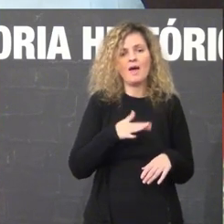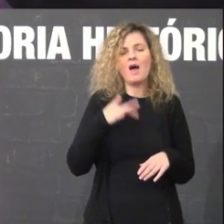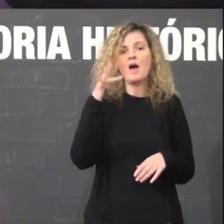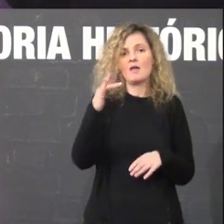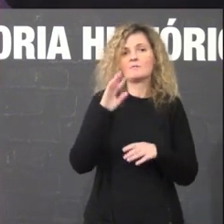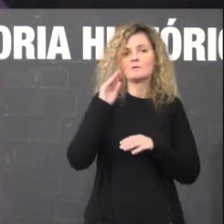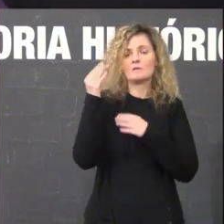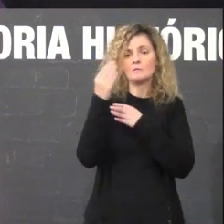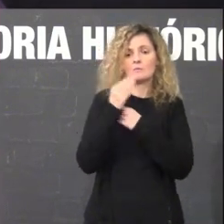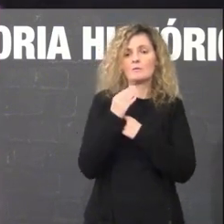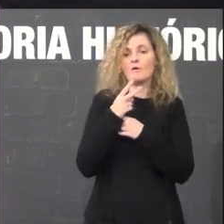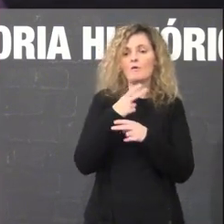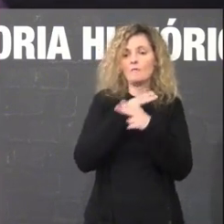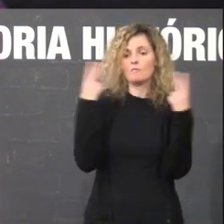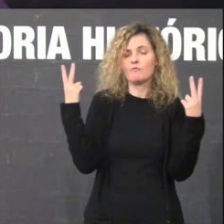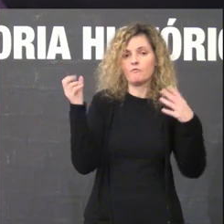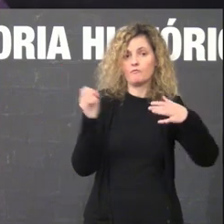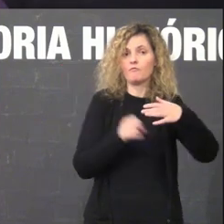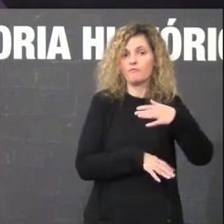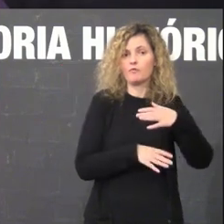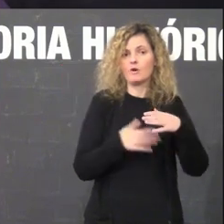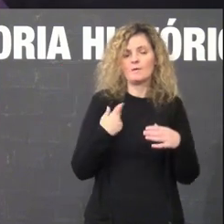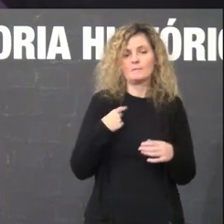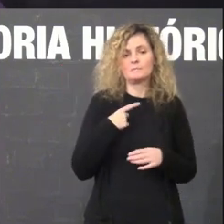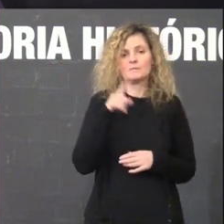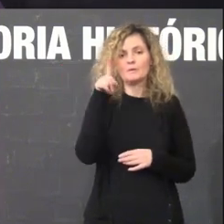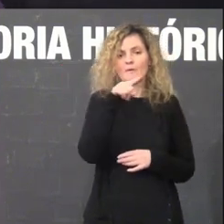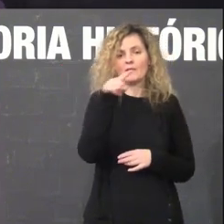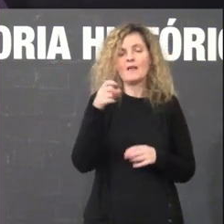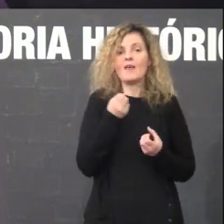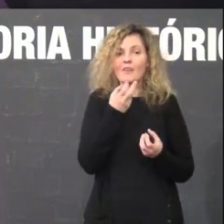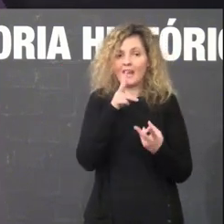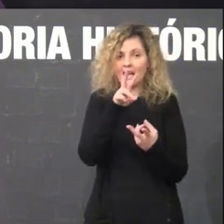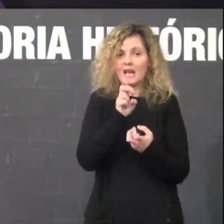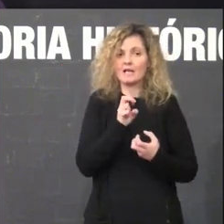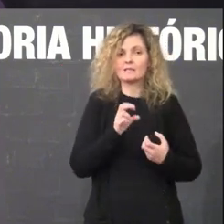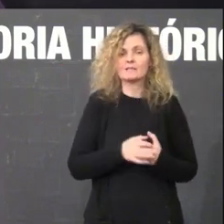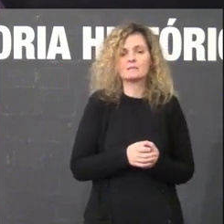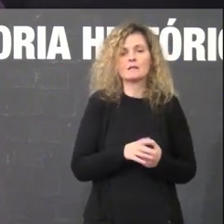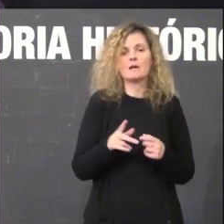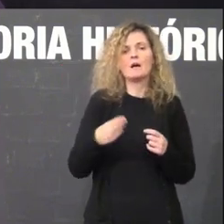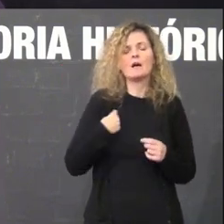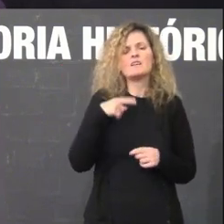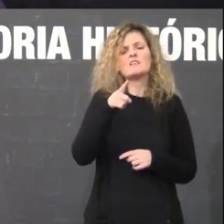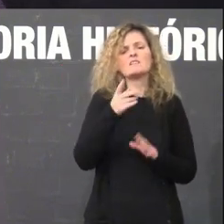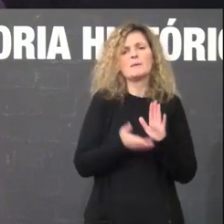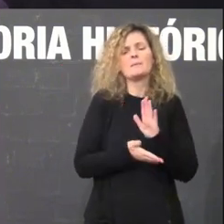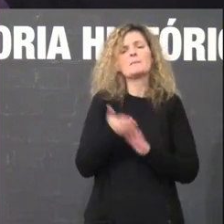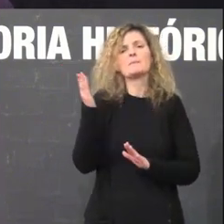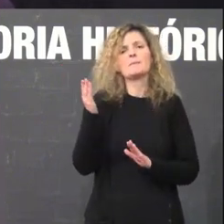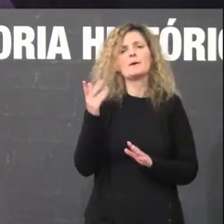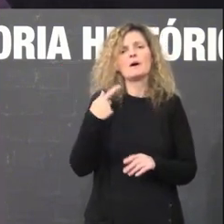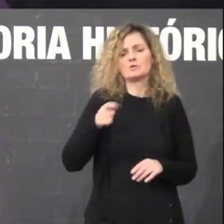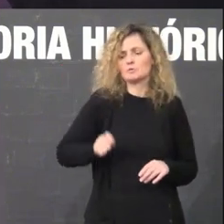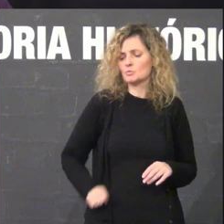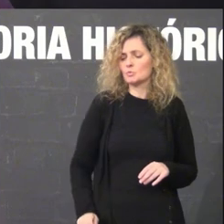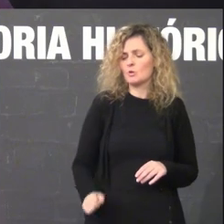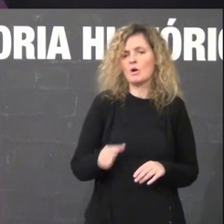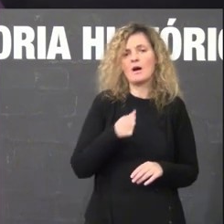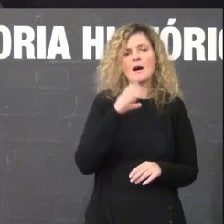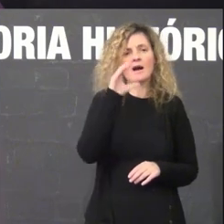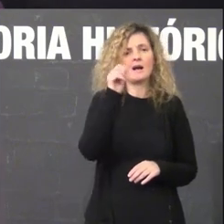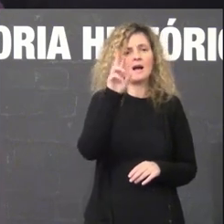además se financian con dinero público porque se financian con la casilla de la declaración de la renta y eso pues va a el sueldo de Carlos